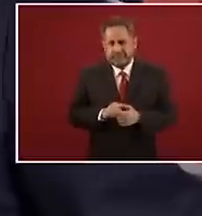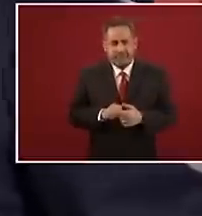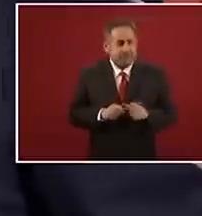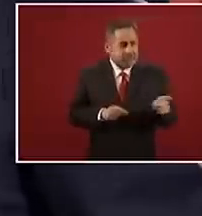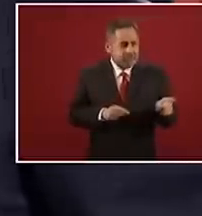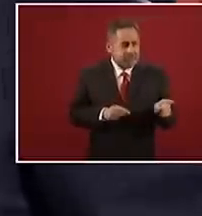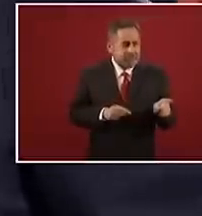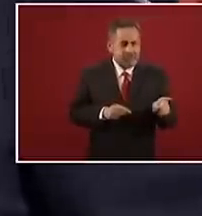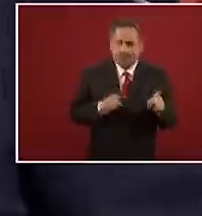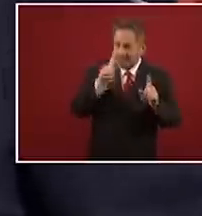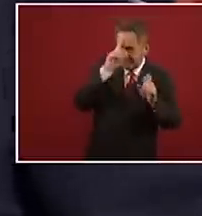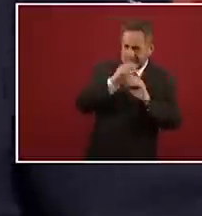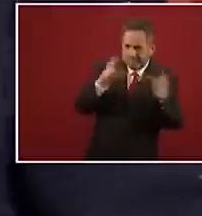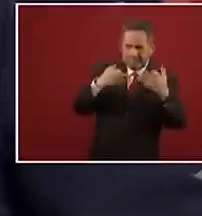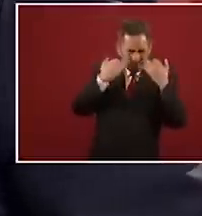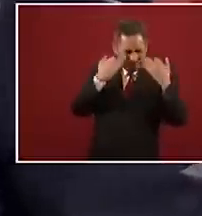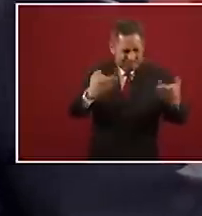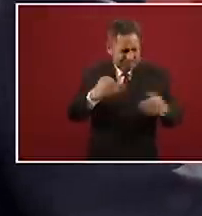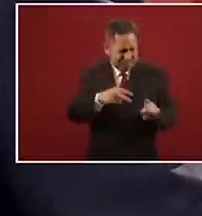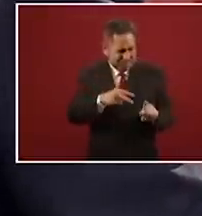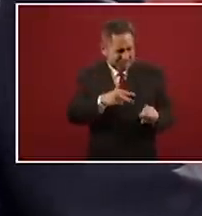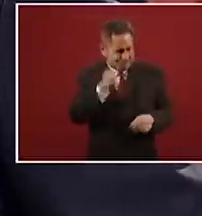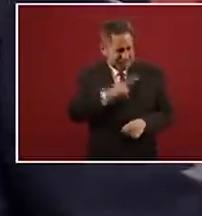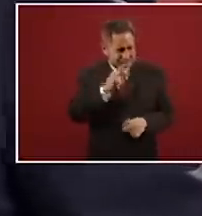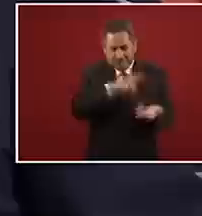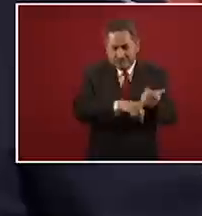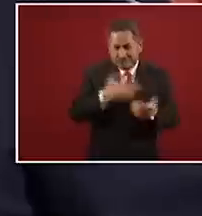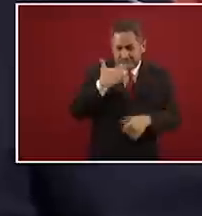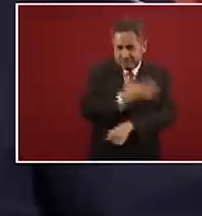objetivo, me consta.